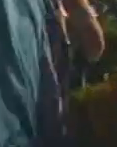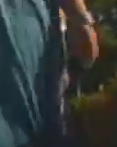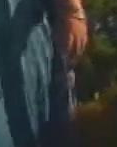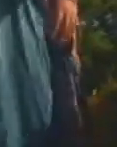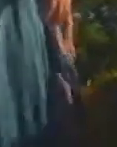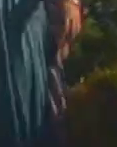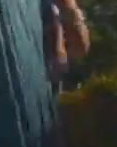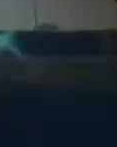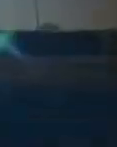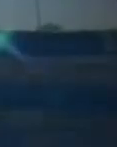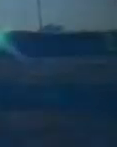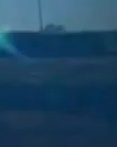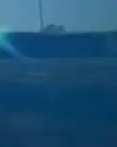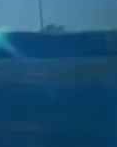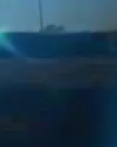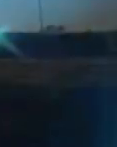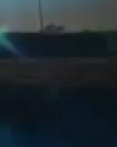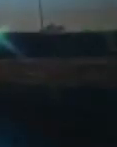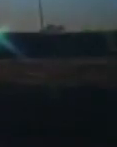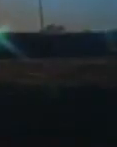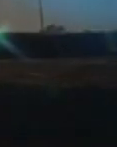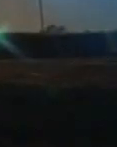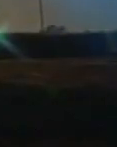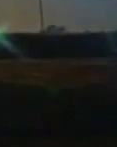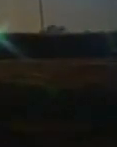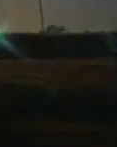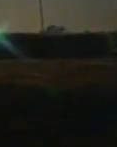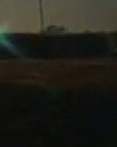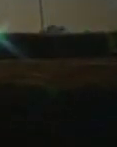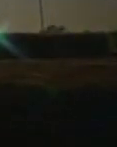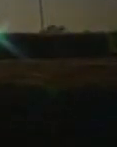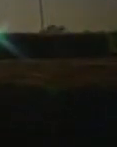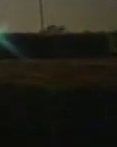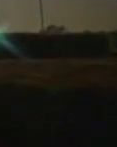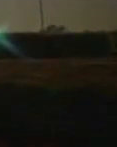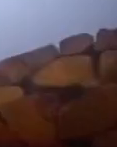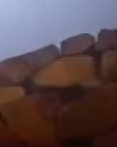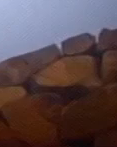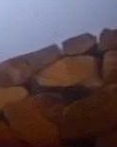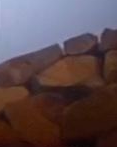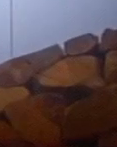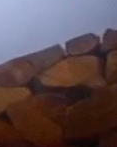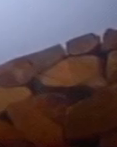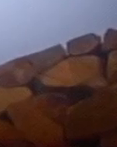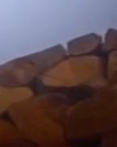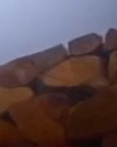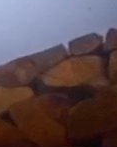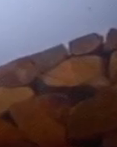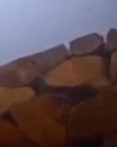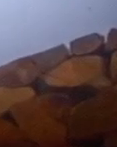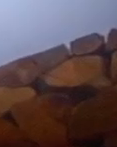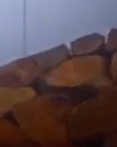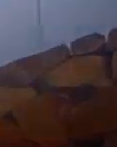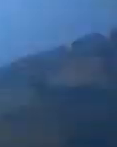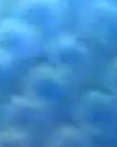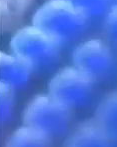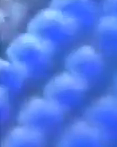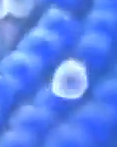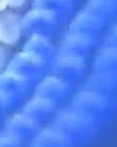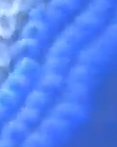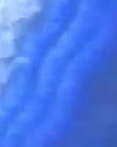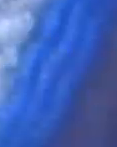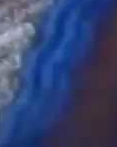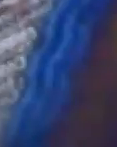mamá Elina, yo llamo a Tata José, yo llamo a los negros Congo, caramba, palo,